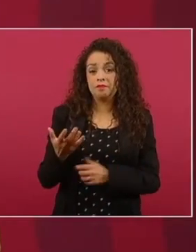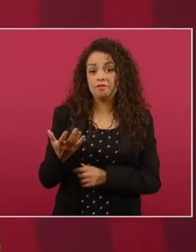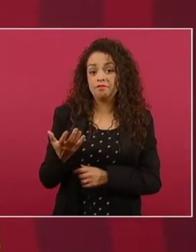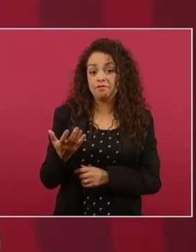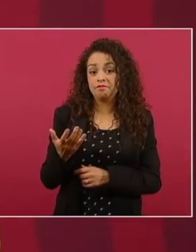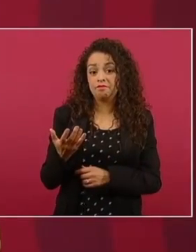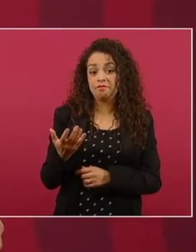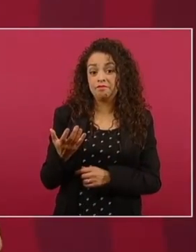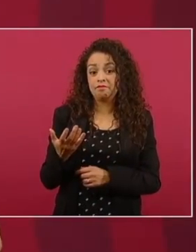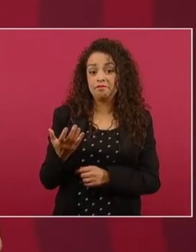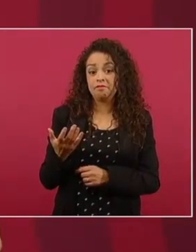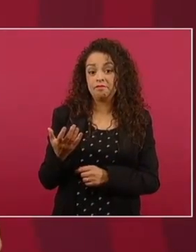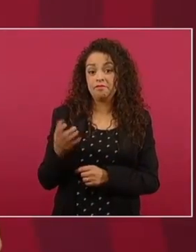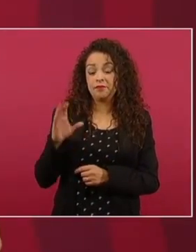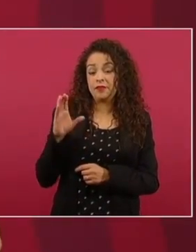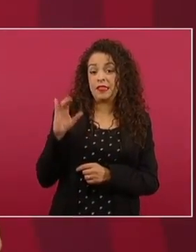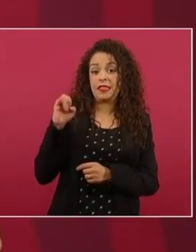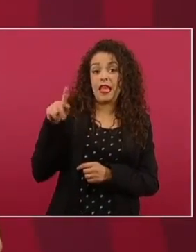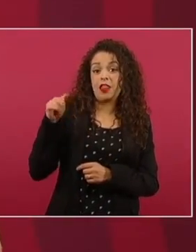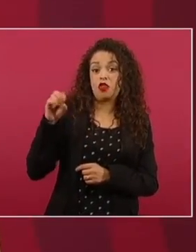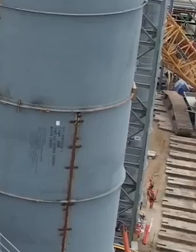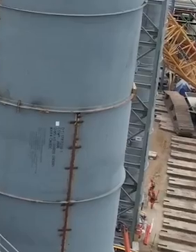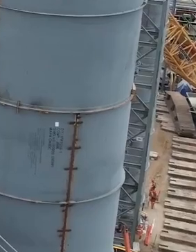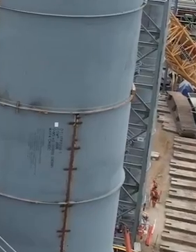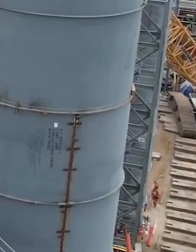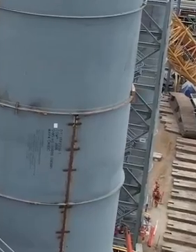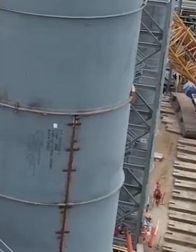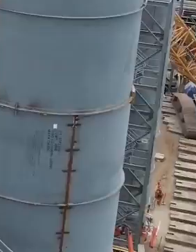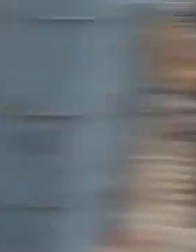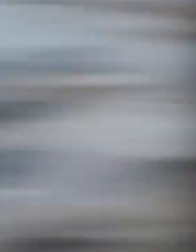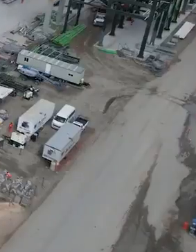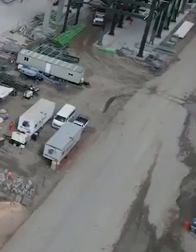de plantas, de equipos,